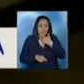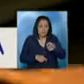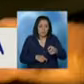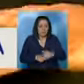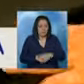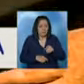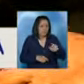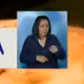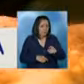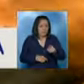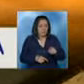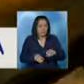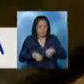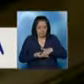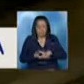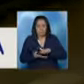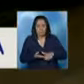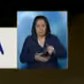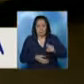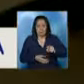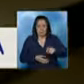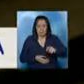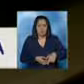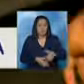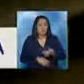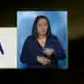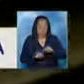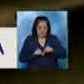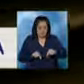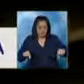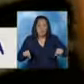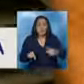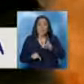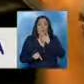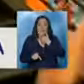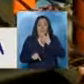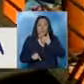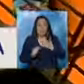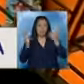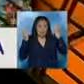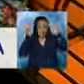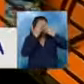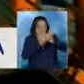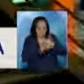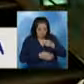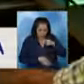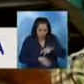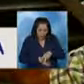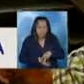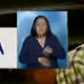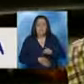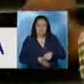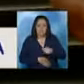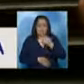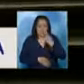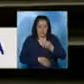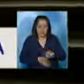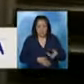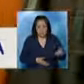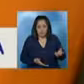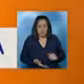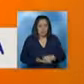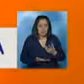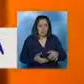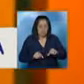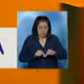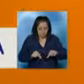clásicas. Esas son las antideslizantes, pero también deberían tener una raya amarilla para que en la oscuridad de la noche uno pueda ver, o sea, identificar